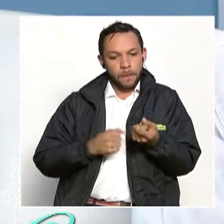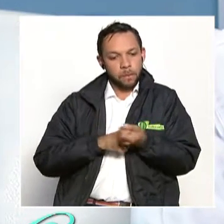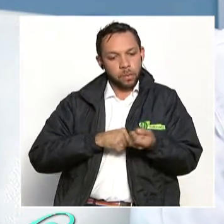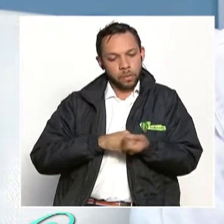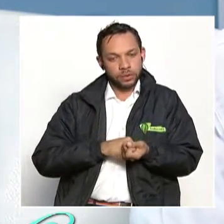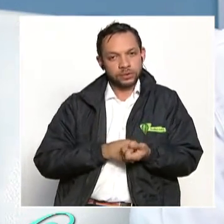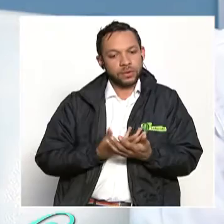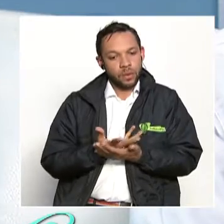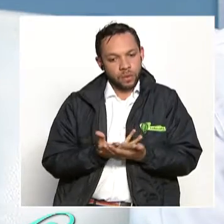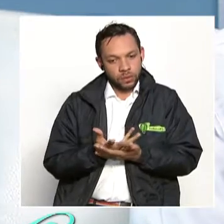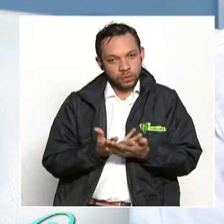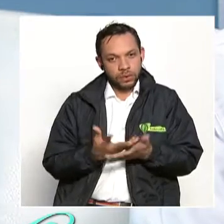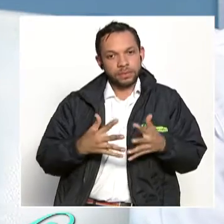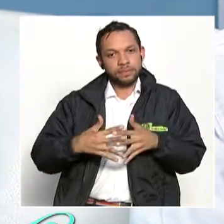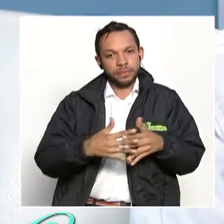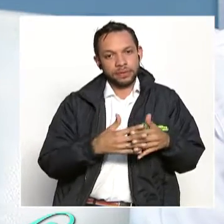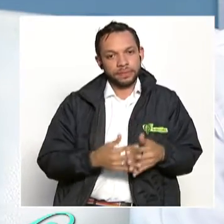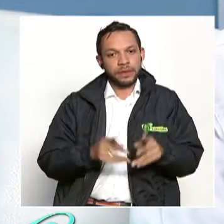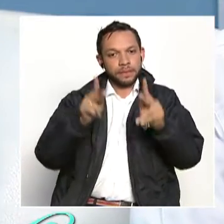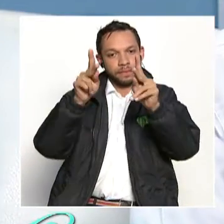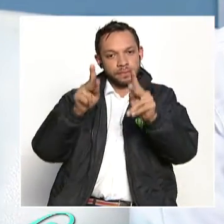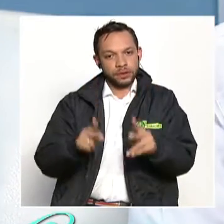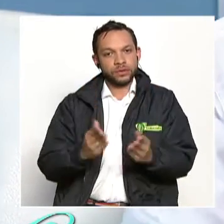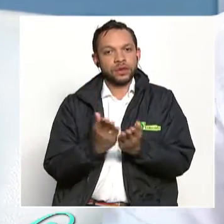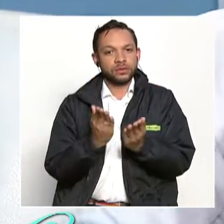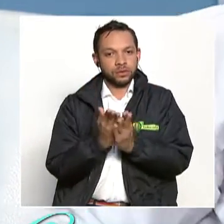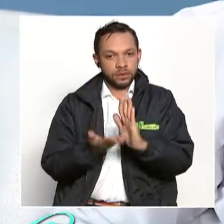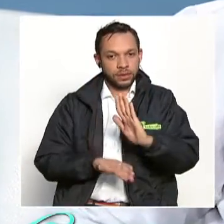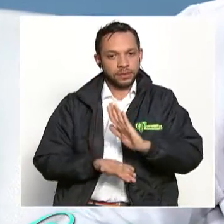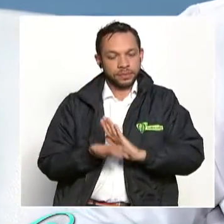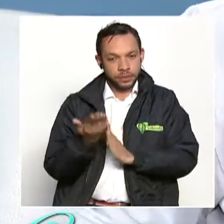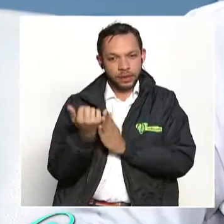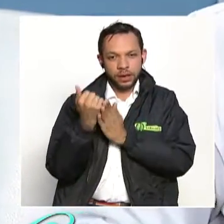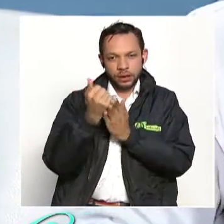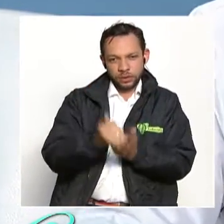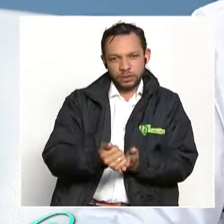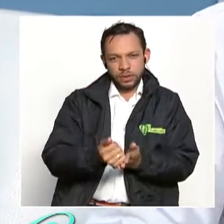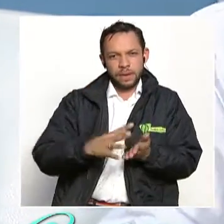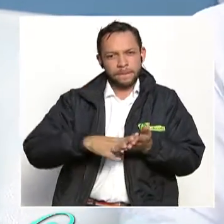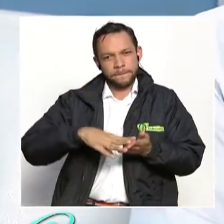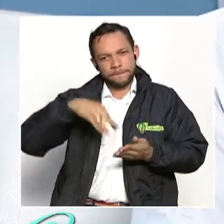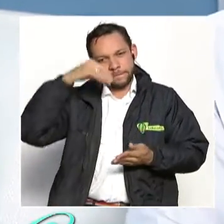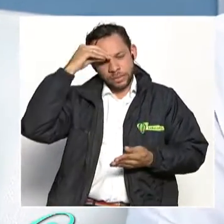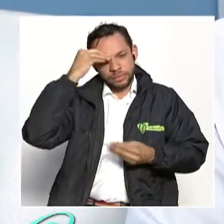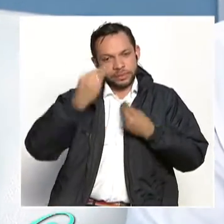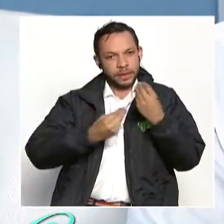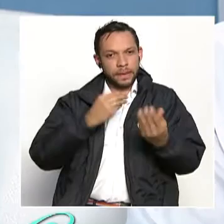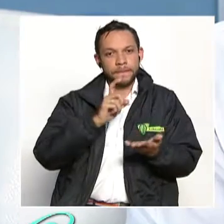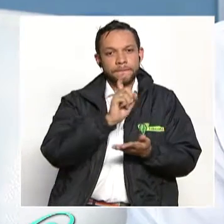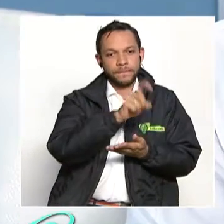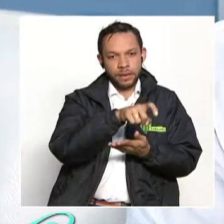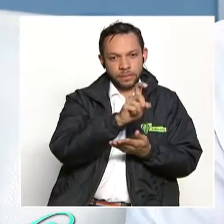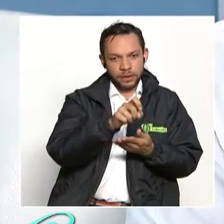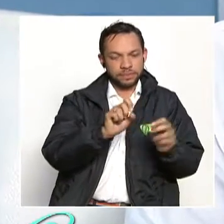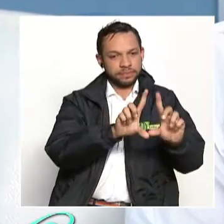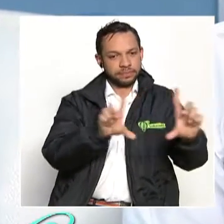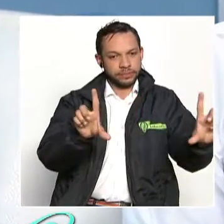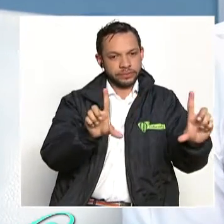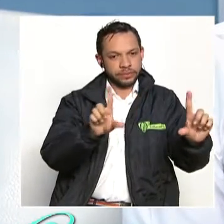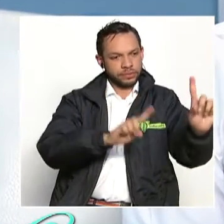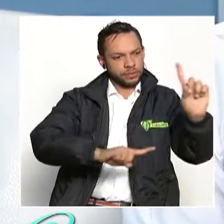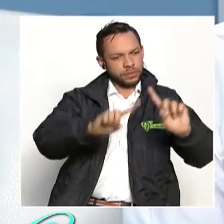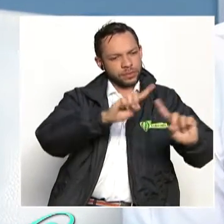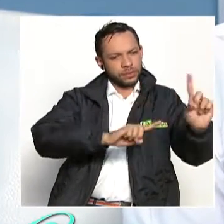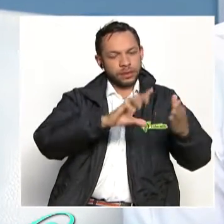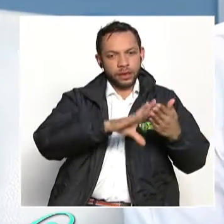que integra todas las especialidades médicas para tratar de llegar a todos sus hogares haciendo